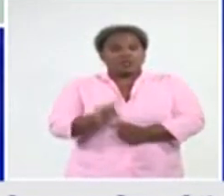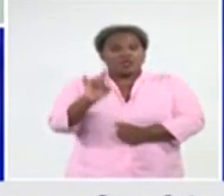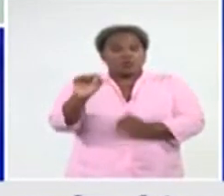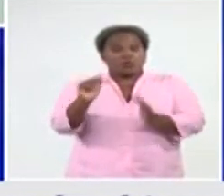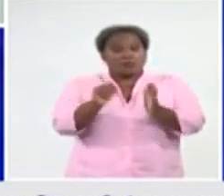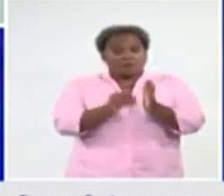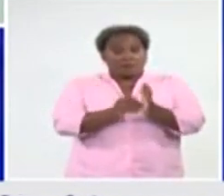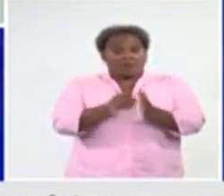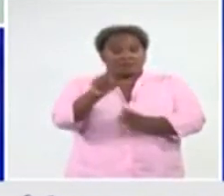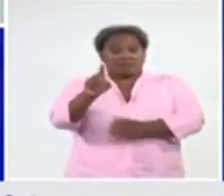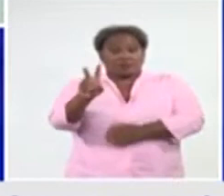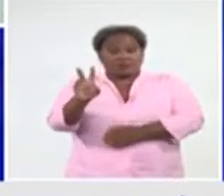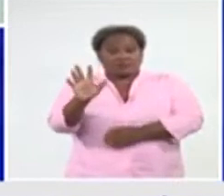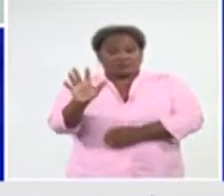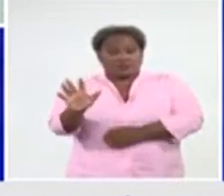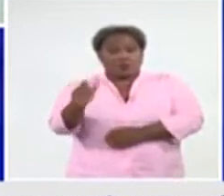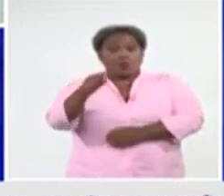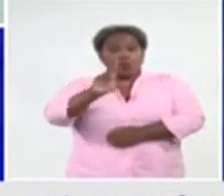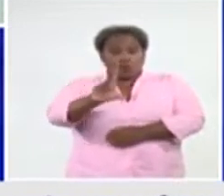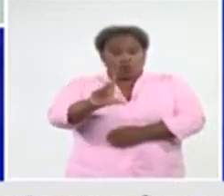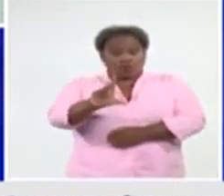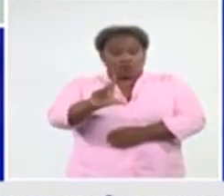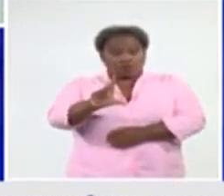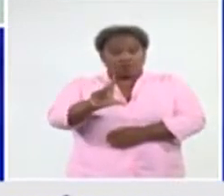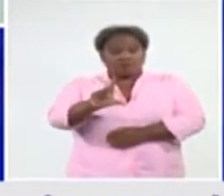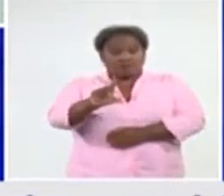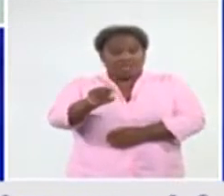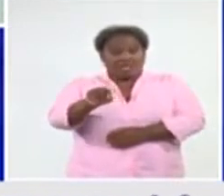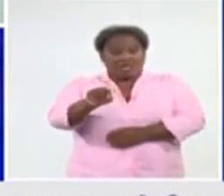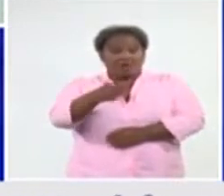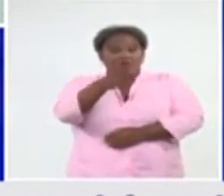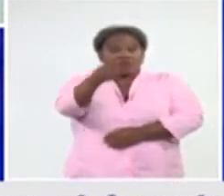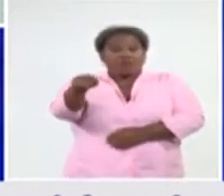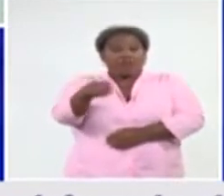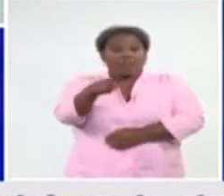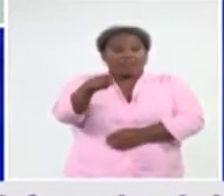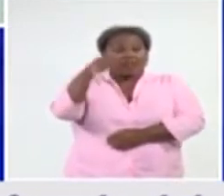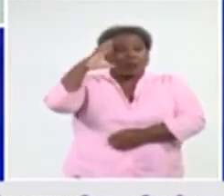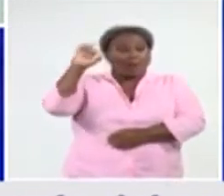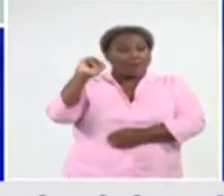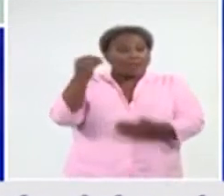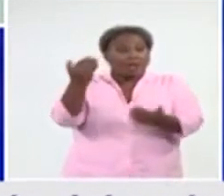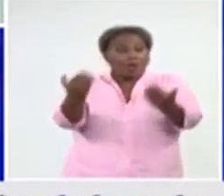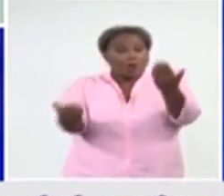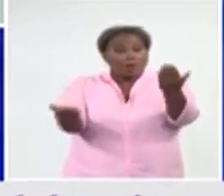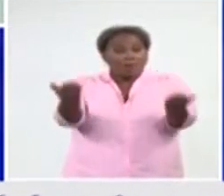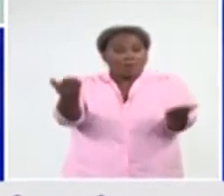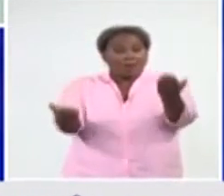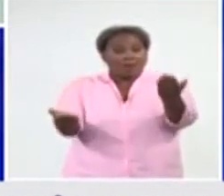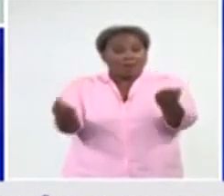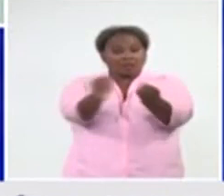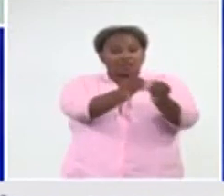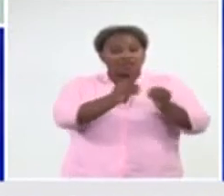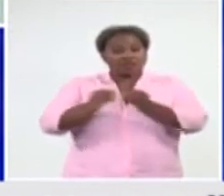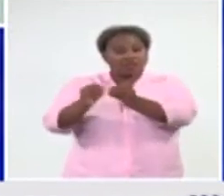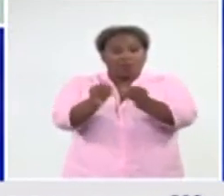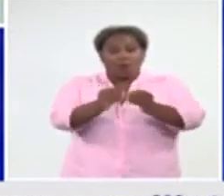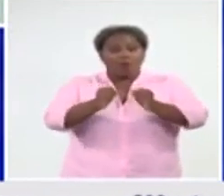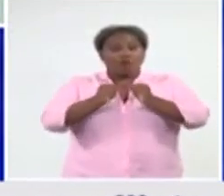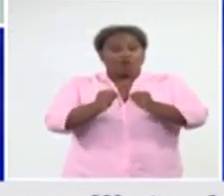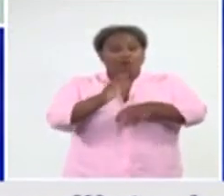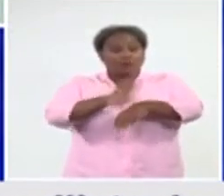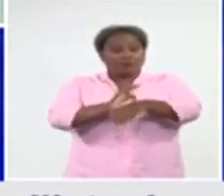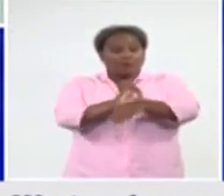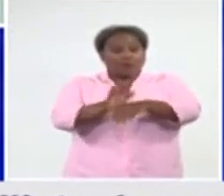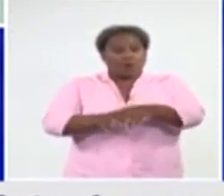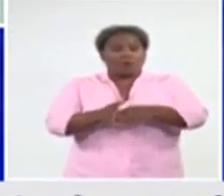9.125 este mes, para que puedan comparar la alta contagiosidad y lo complejo que